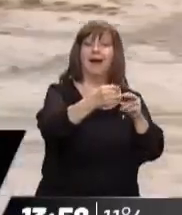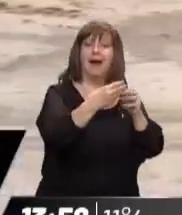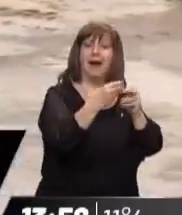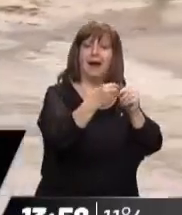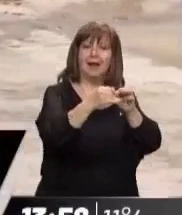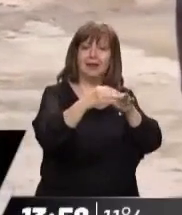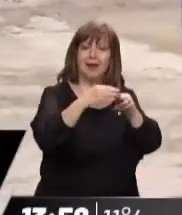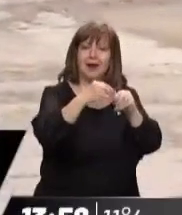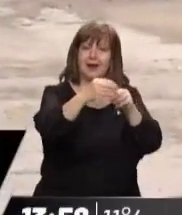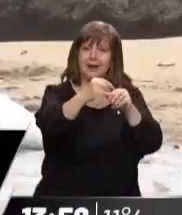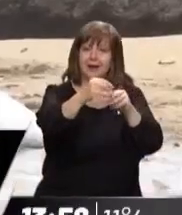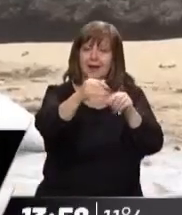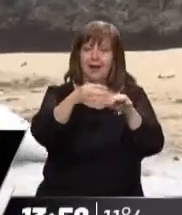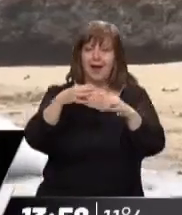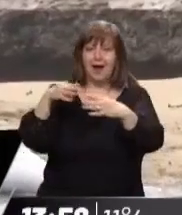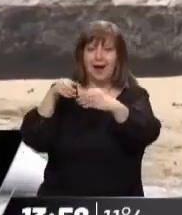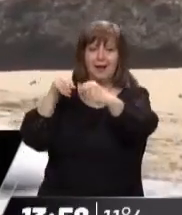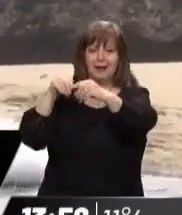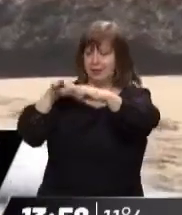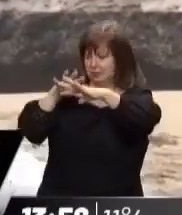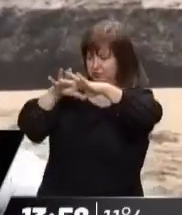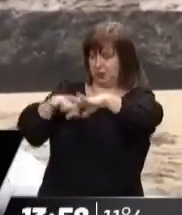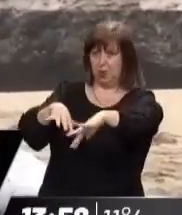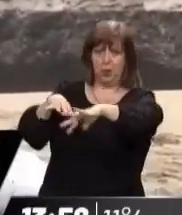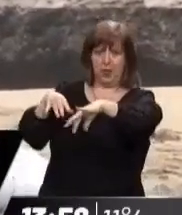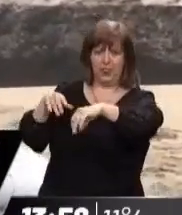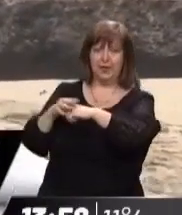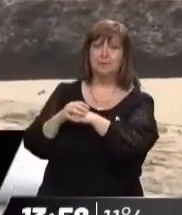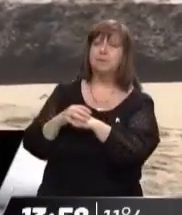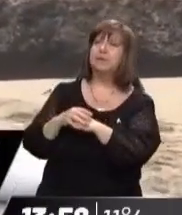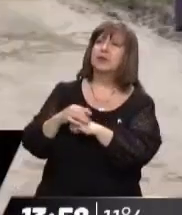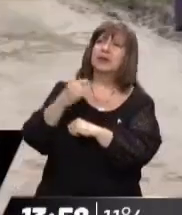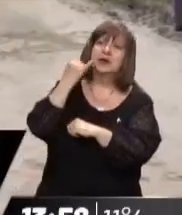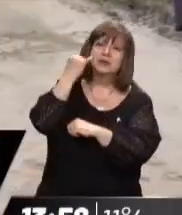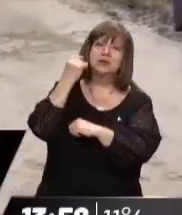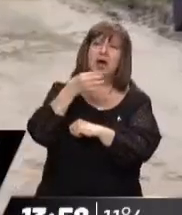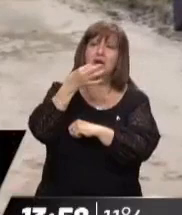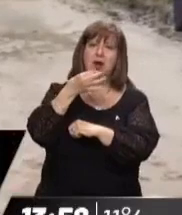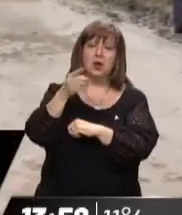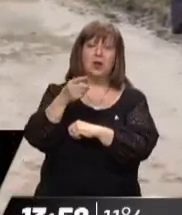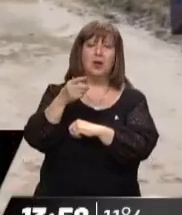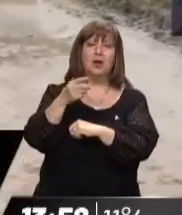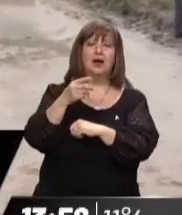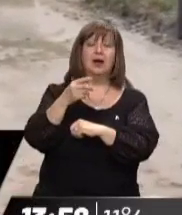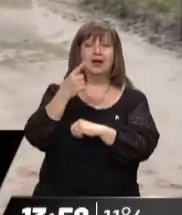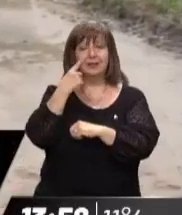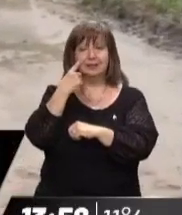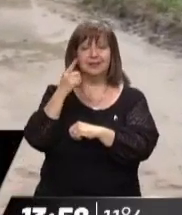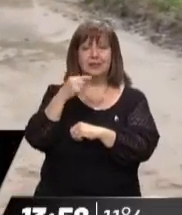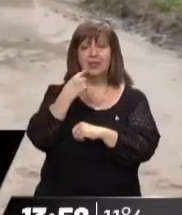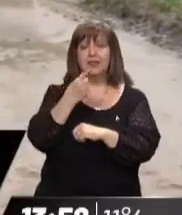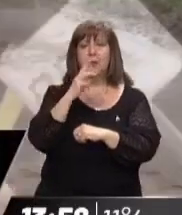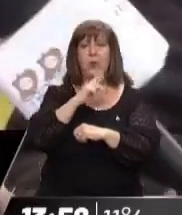Tenés una nota Entonces sí tengo una nota habló la alcaldesa ripamonti y entregó las declaraciones